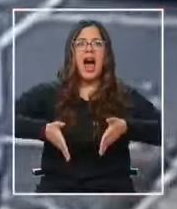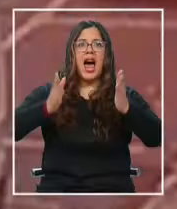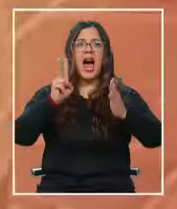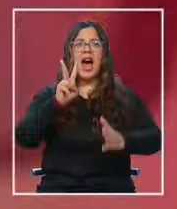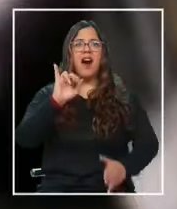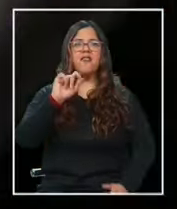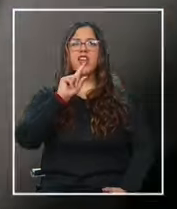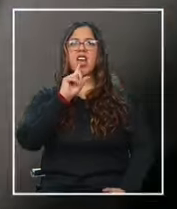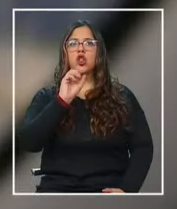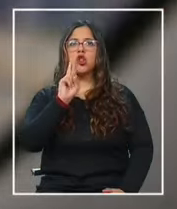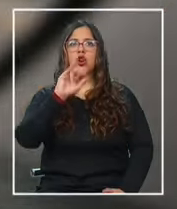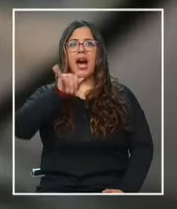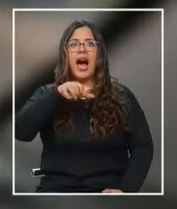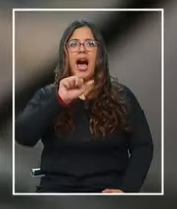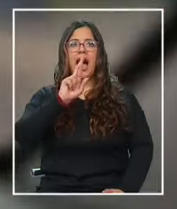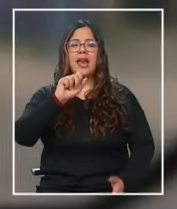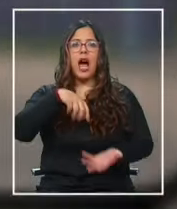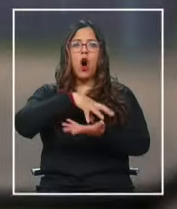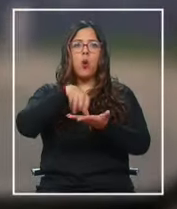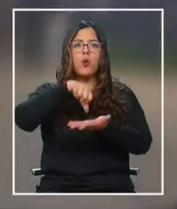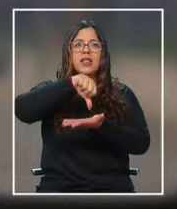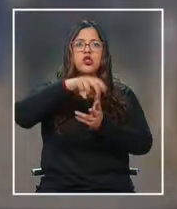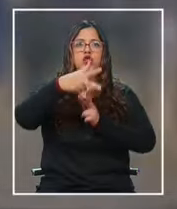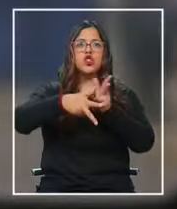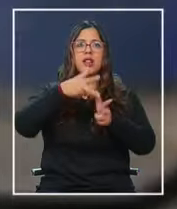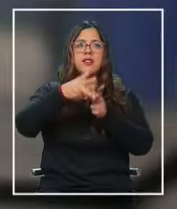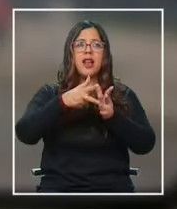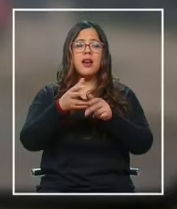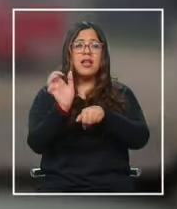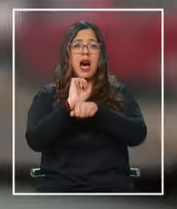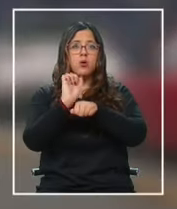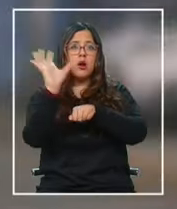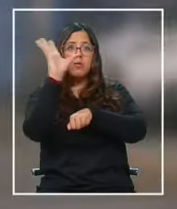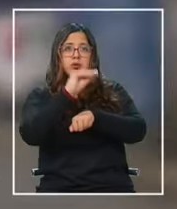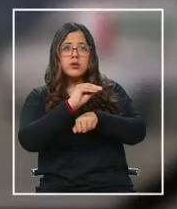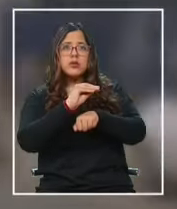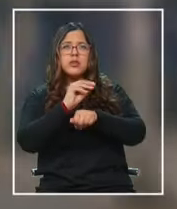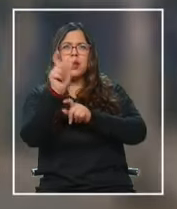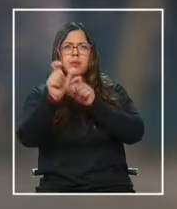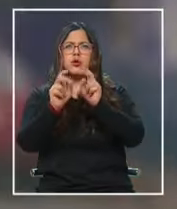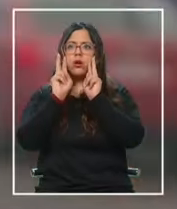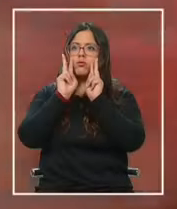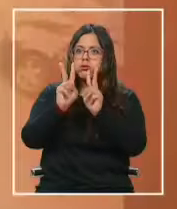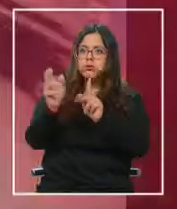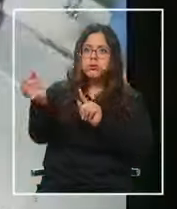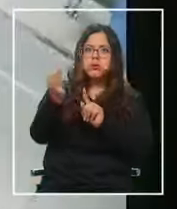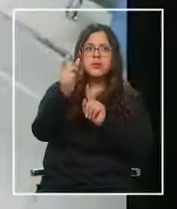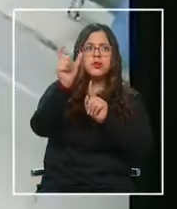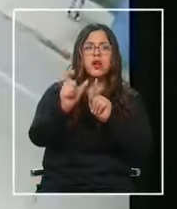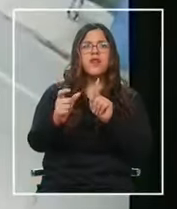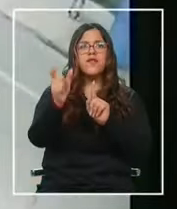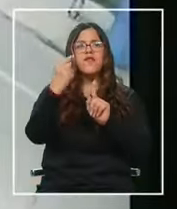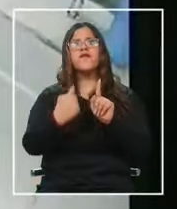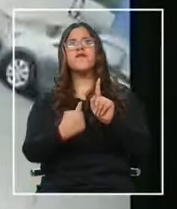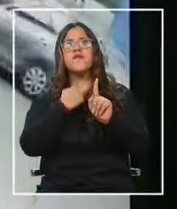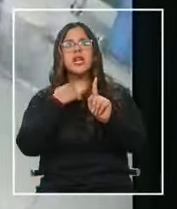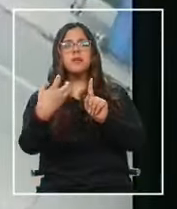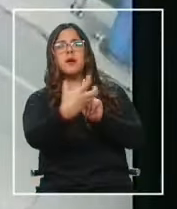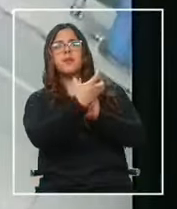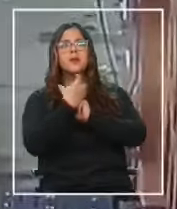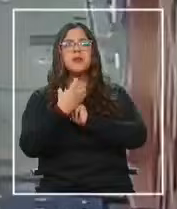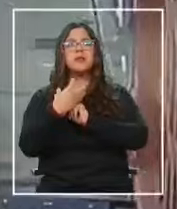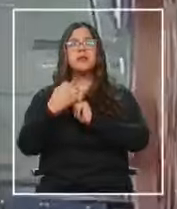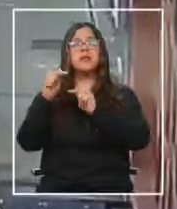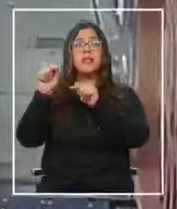Víctor Jara de Estación Central. En el automóvil oscuro trasladan al que los testigos identificaron como víctima. El auto